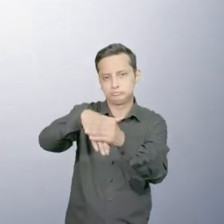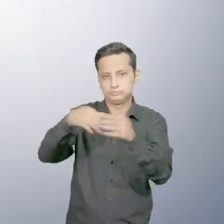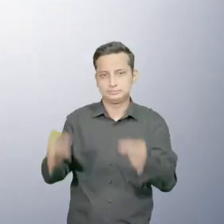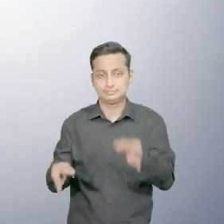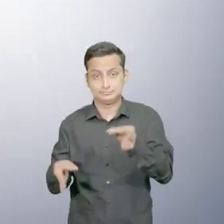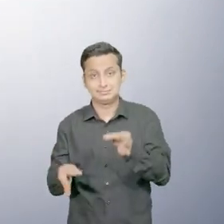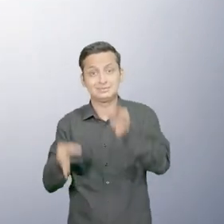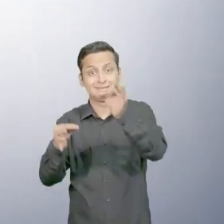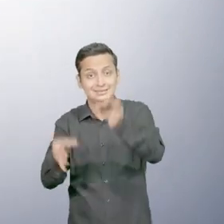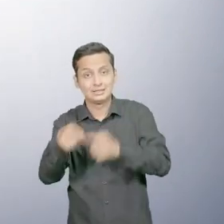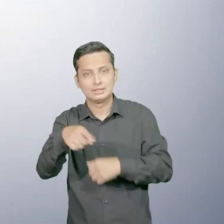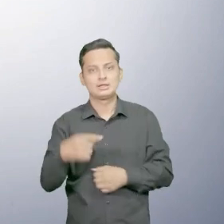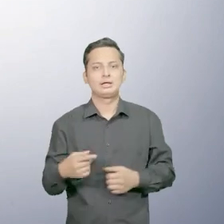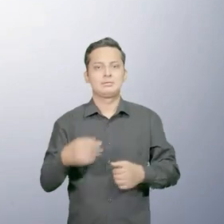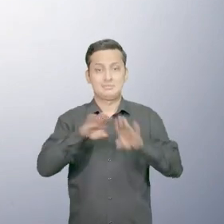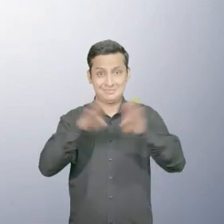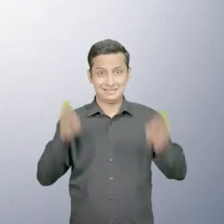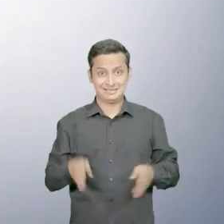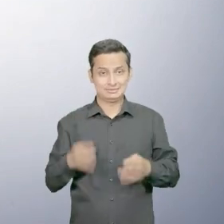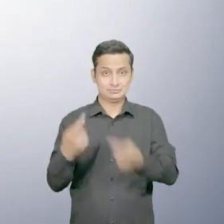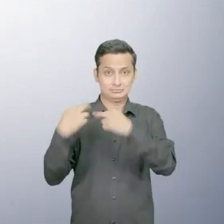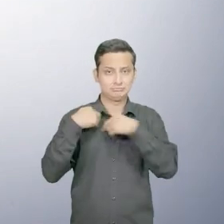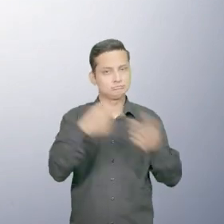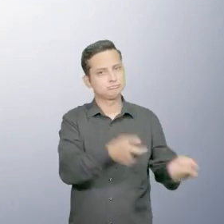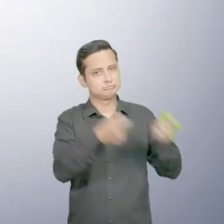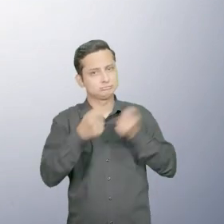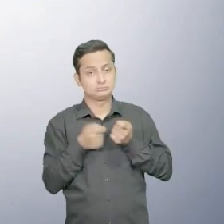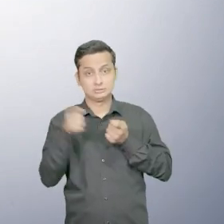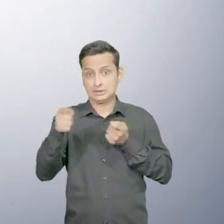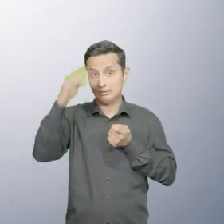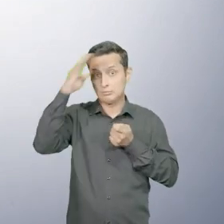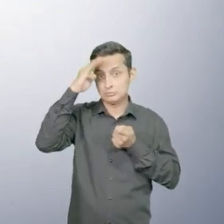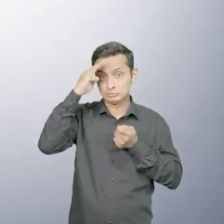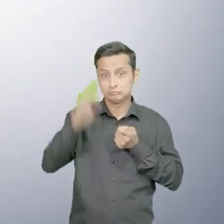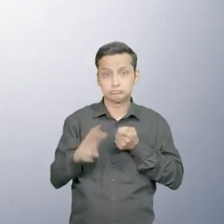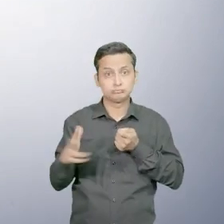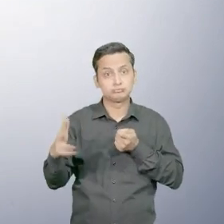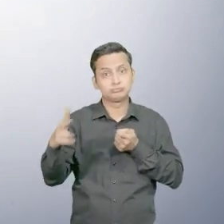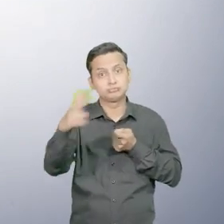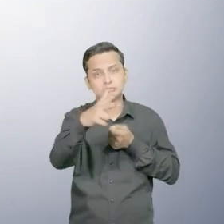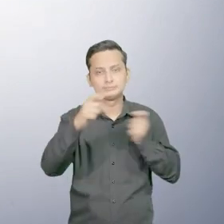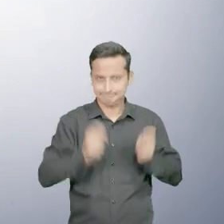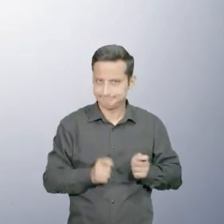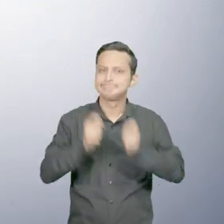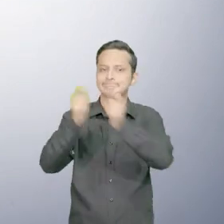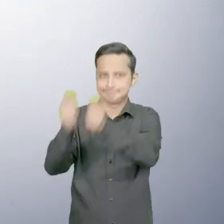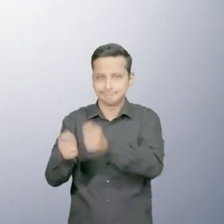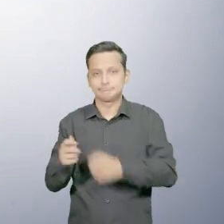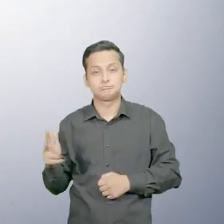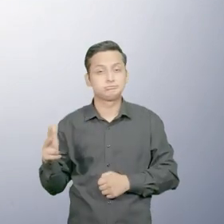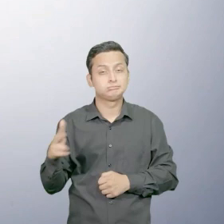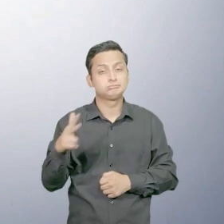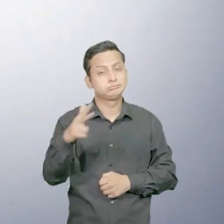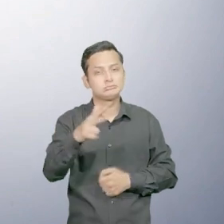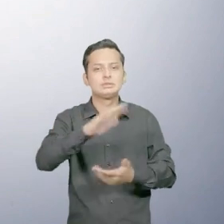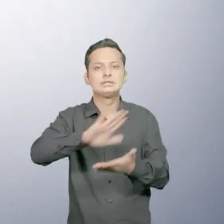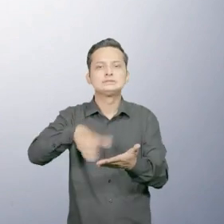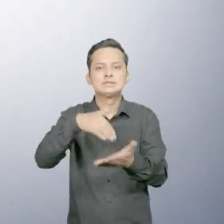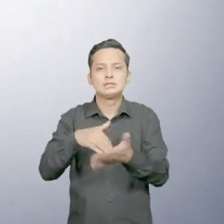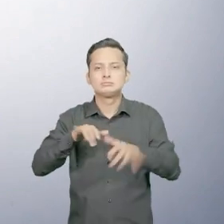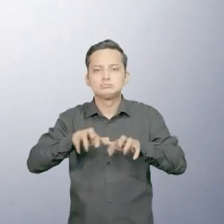el coordinador de mesa, quien a su vez entrega al policía recolector transportador, quien trasladará al centro